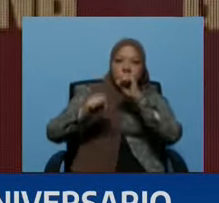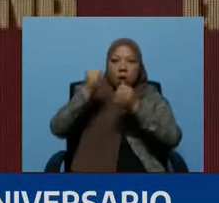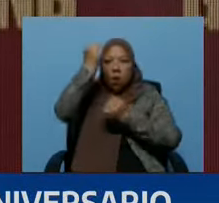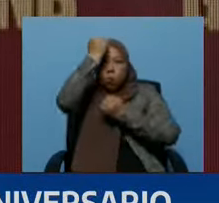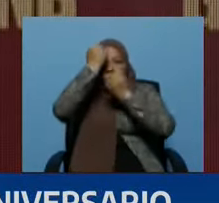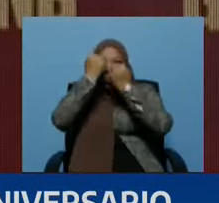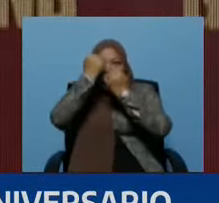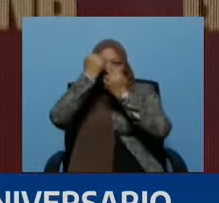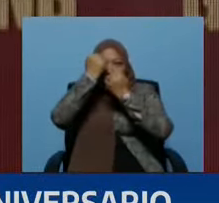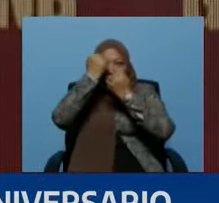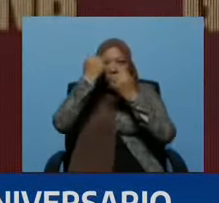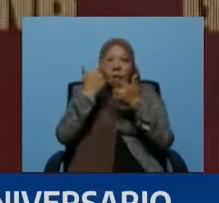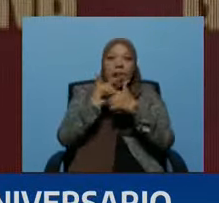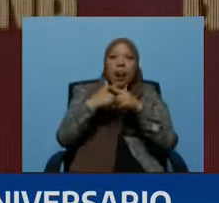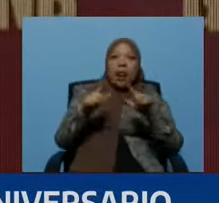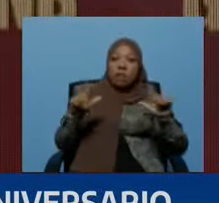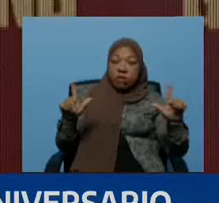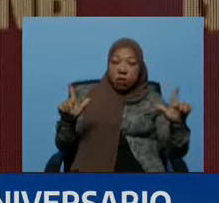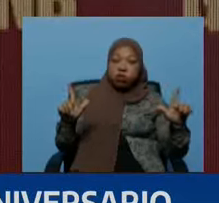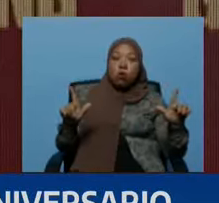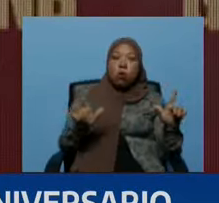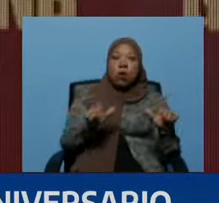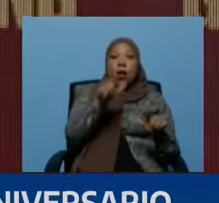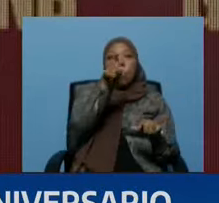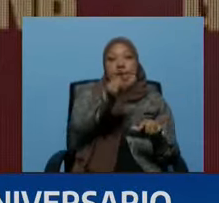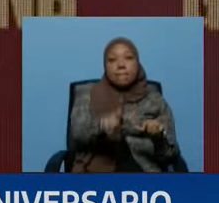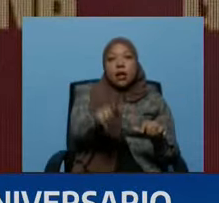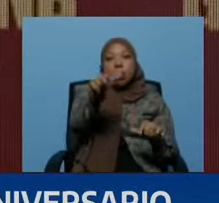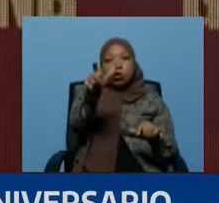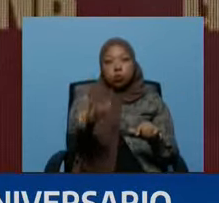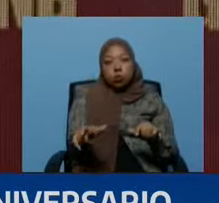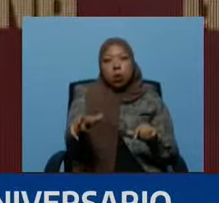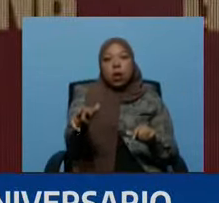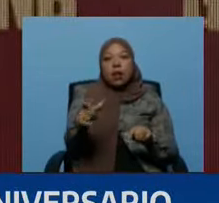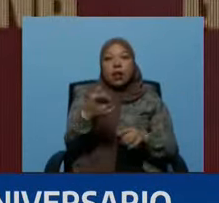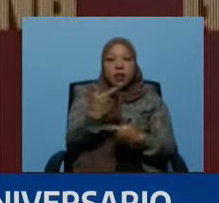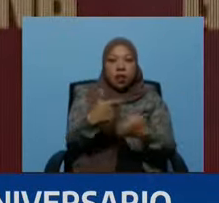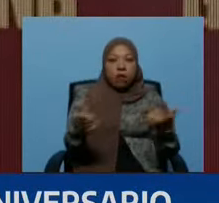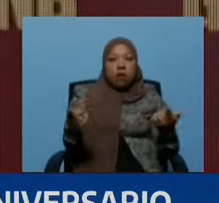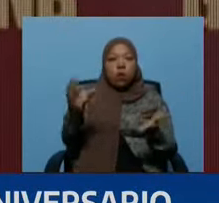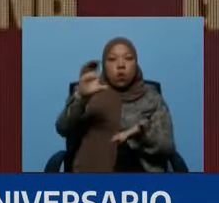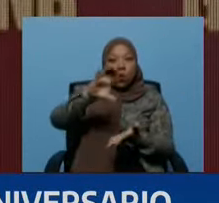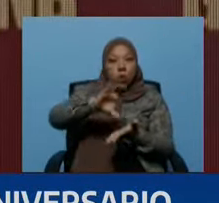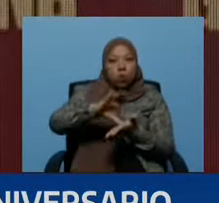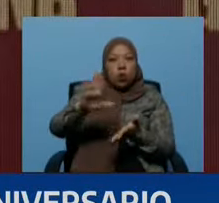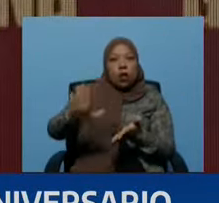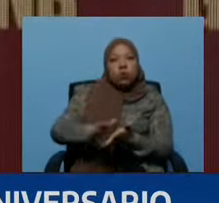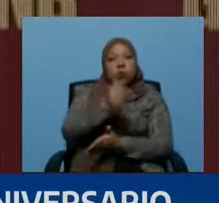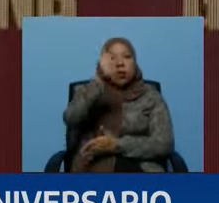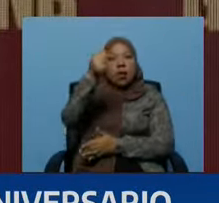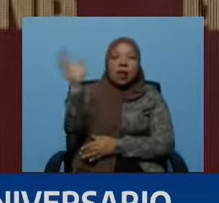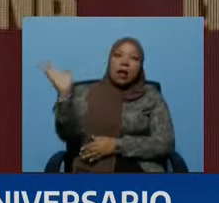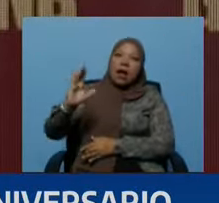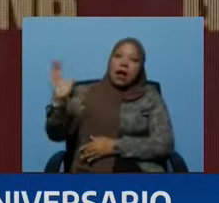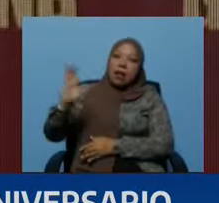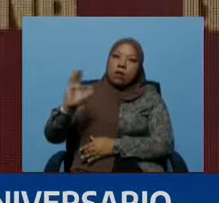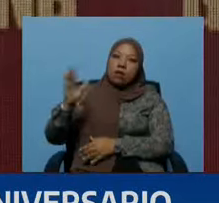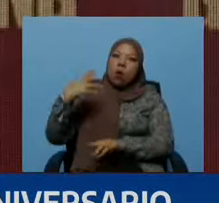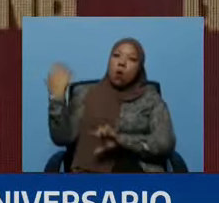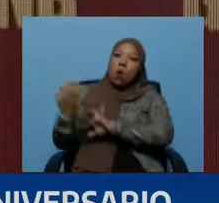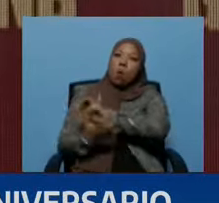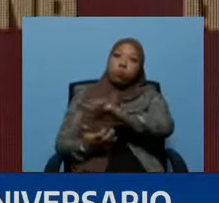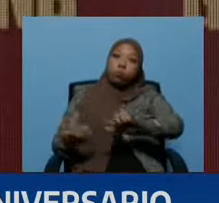que ha garantizado la liberación de varias ciudades del país, entre ellos la Gran Caracas, de este